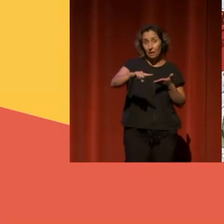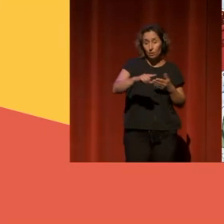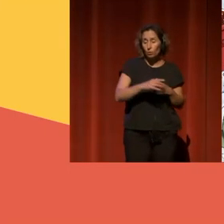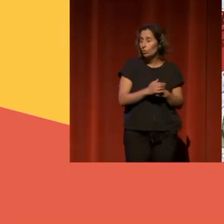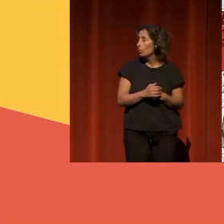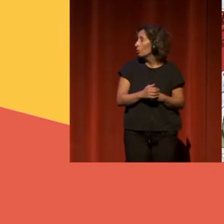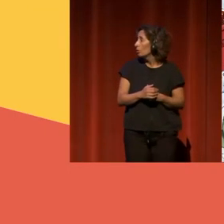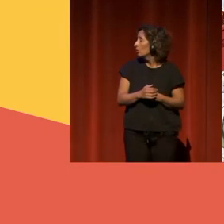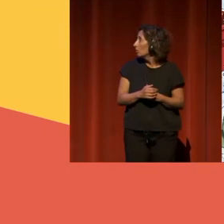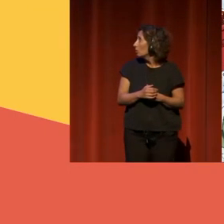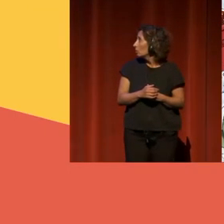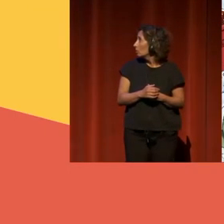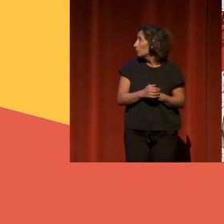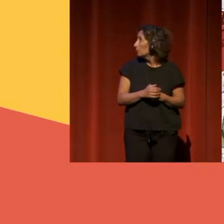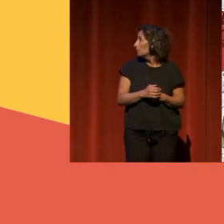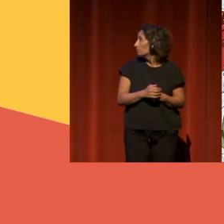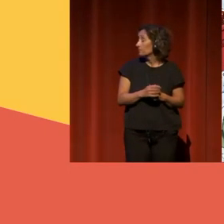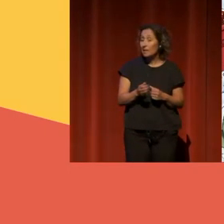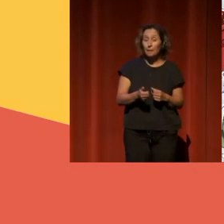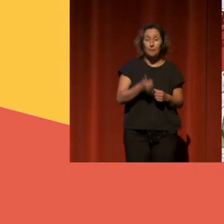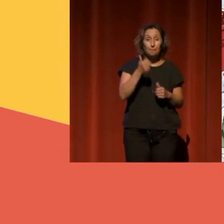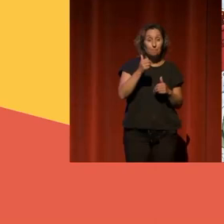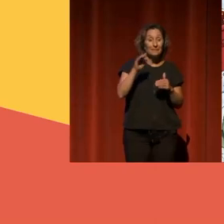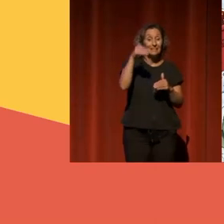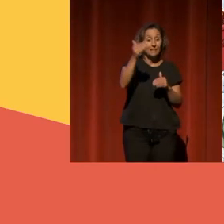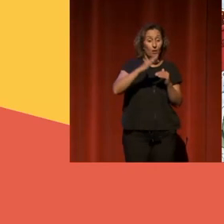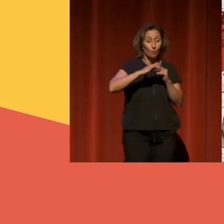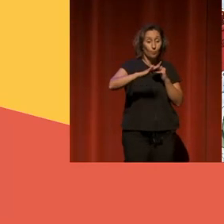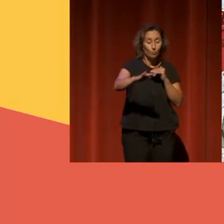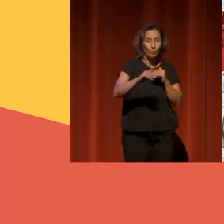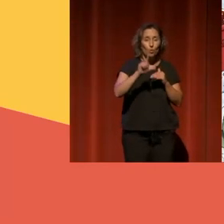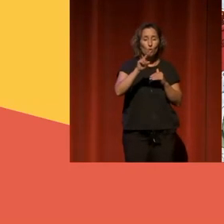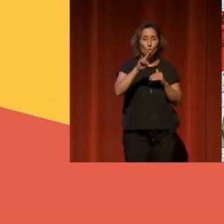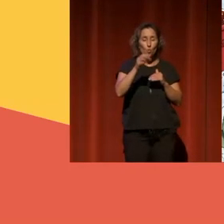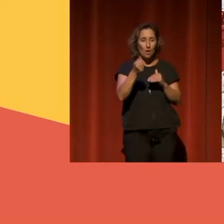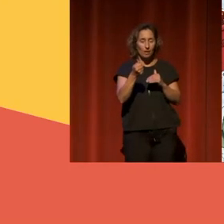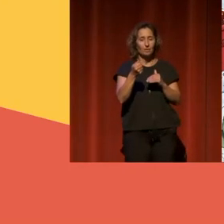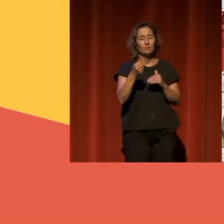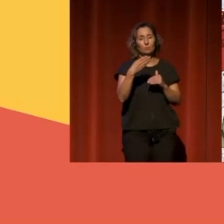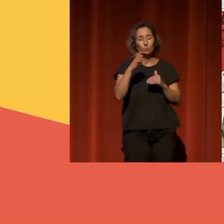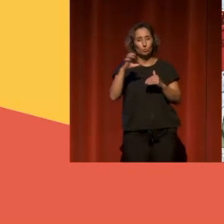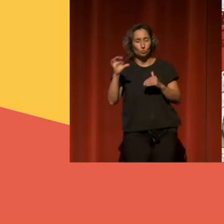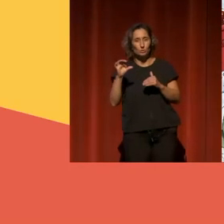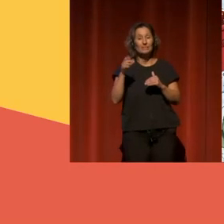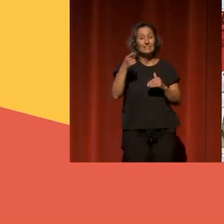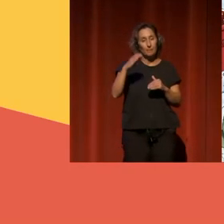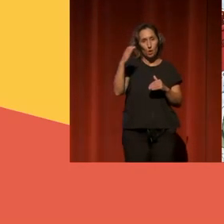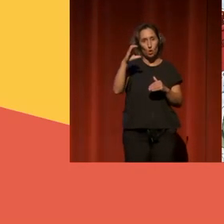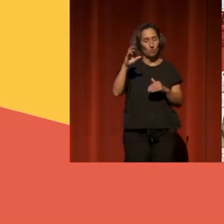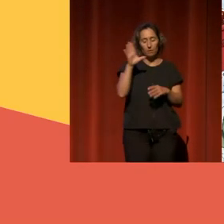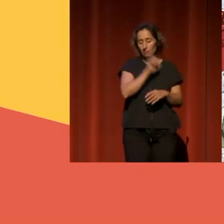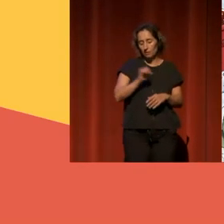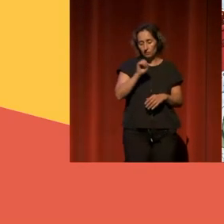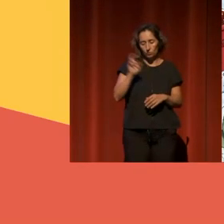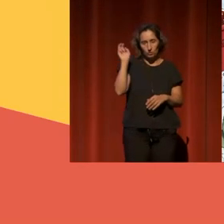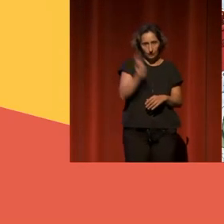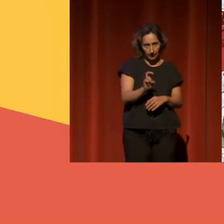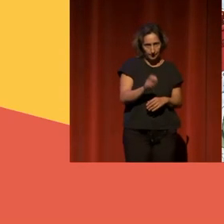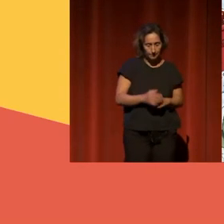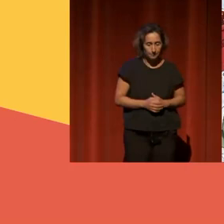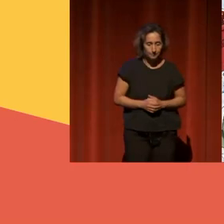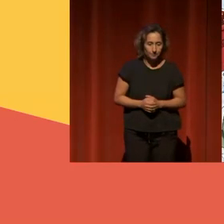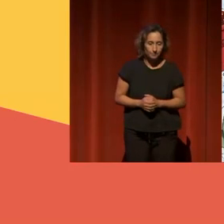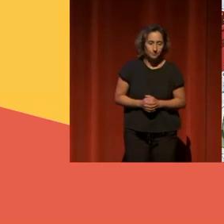allá del océano tenemos colecciones como Lua Books, también magnífica, que viene desde Colombia. Bueno,